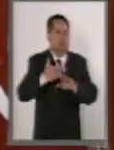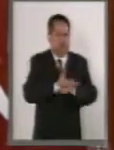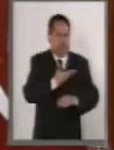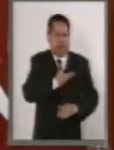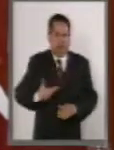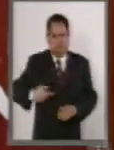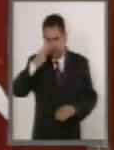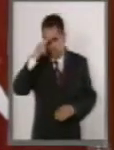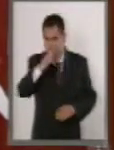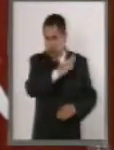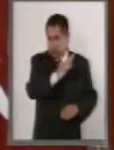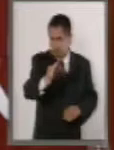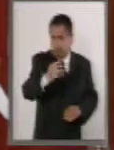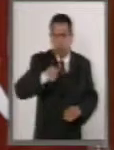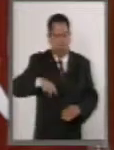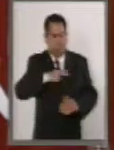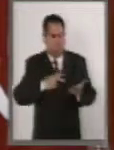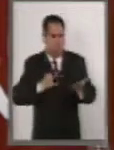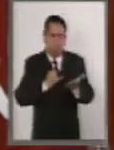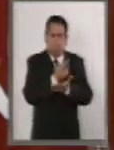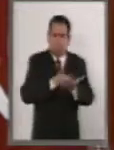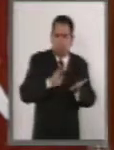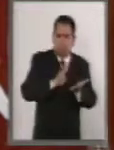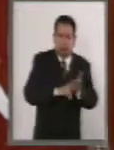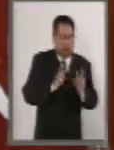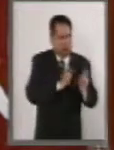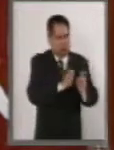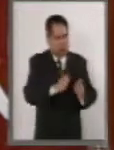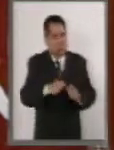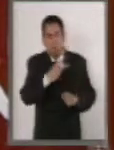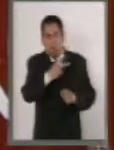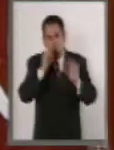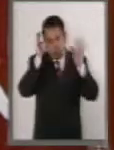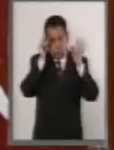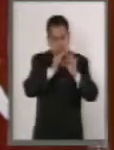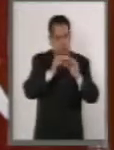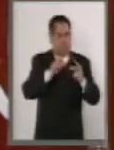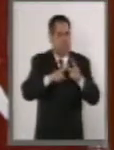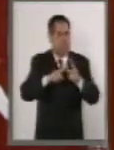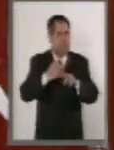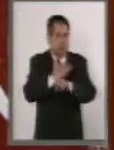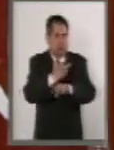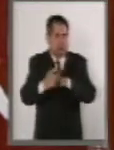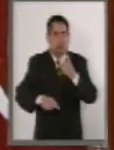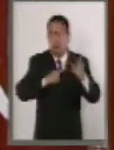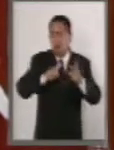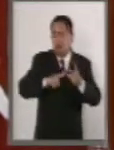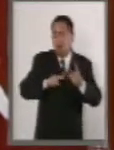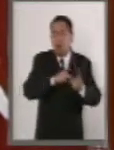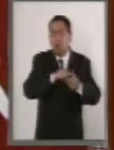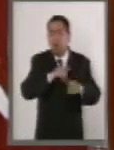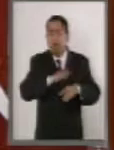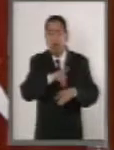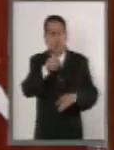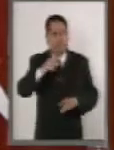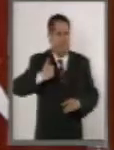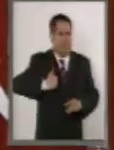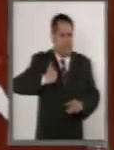República para encabezar dos representaciones consulares en los Estados Unidos de América y una más en